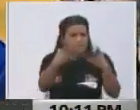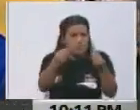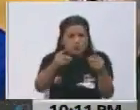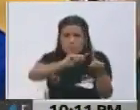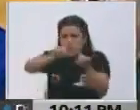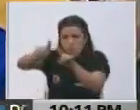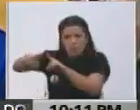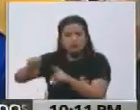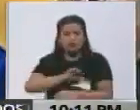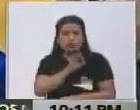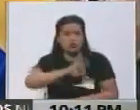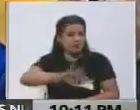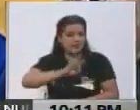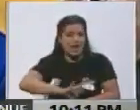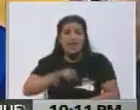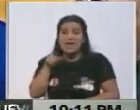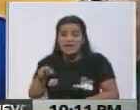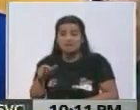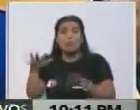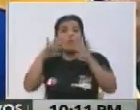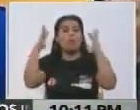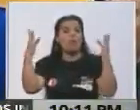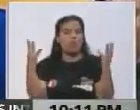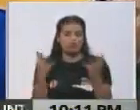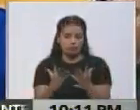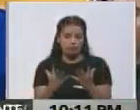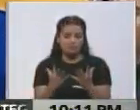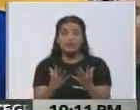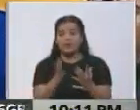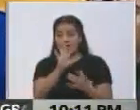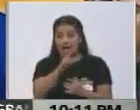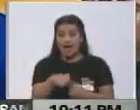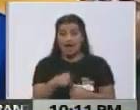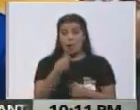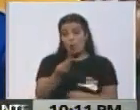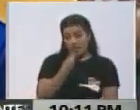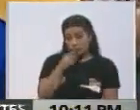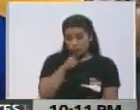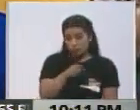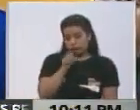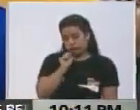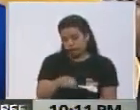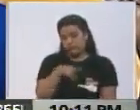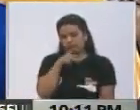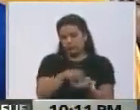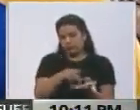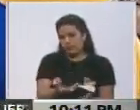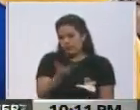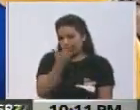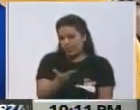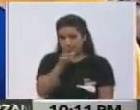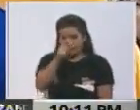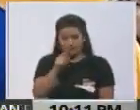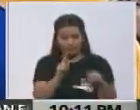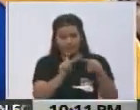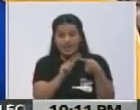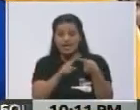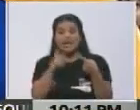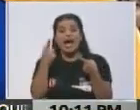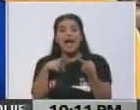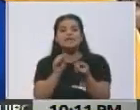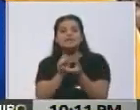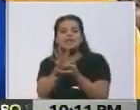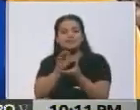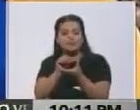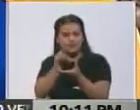moviendo a nuestro mundo entero. Y en ello, por supuesto, la juventud tiene un protagonismo fundamental. Una de esas redes, el Snapchat, bueno,